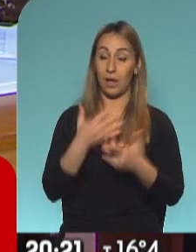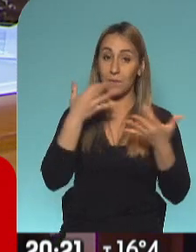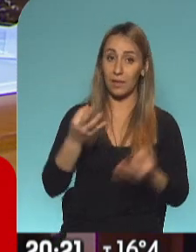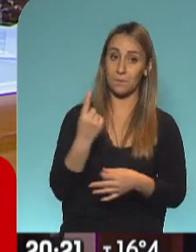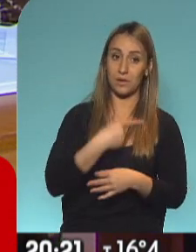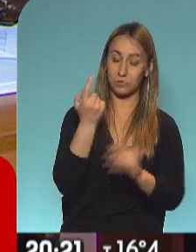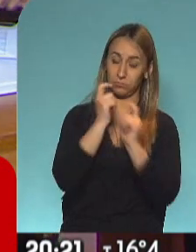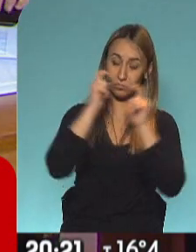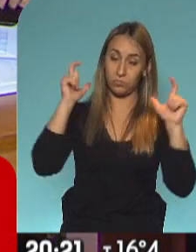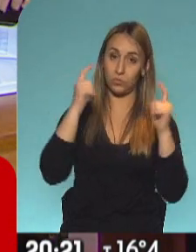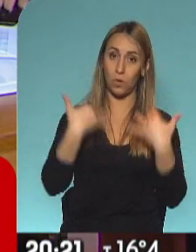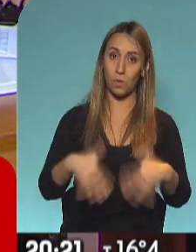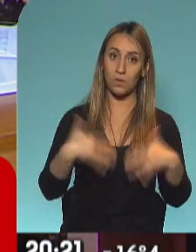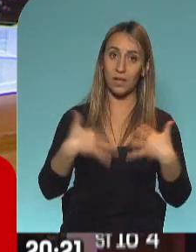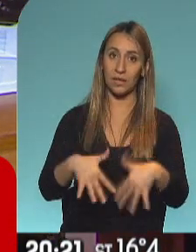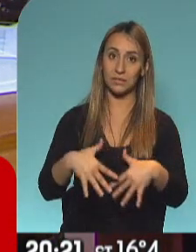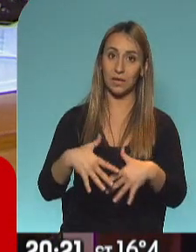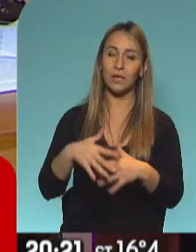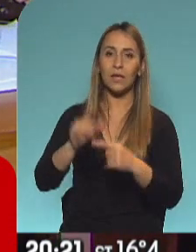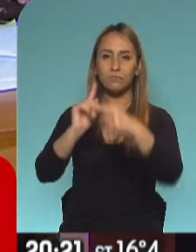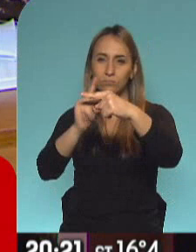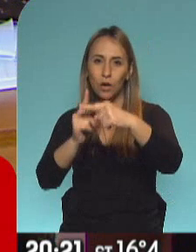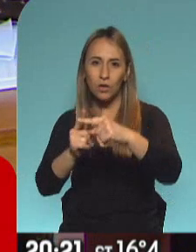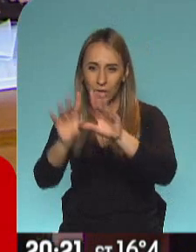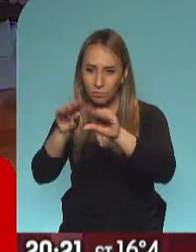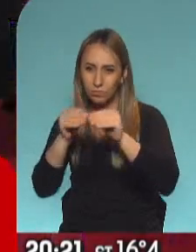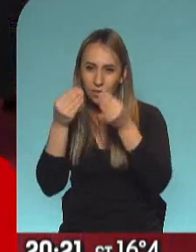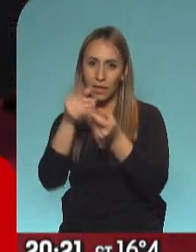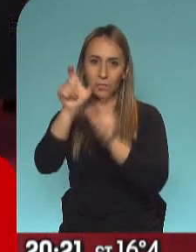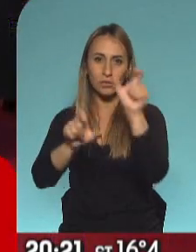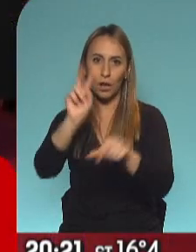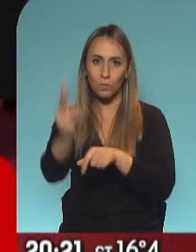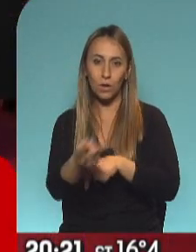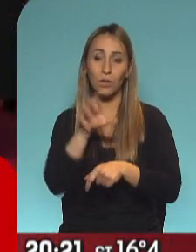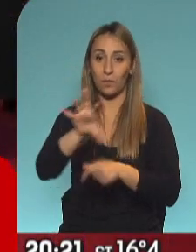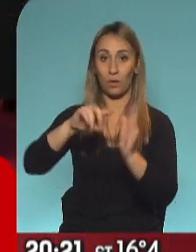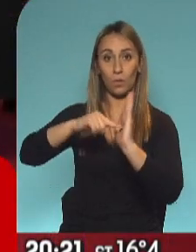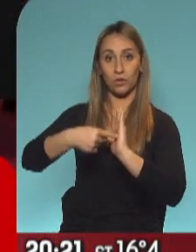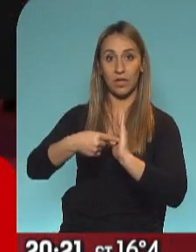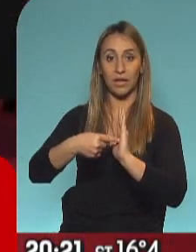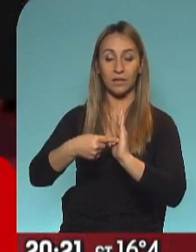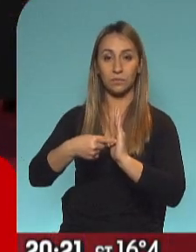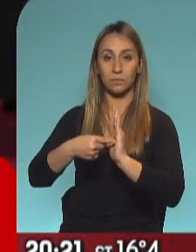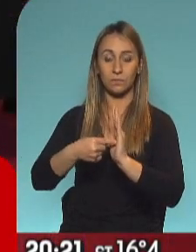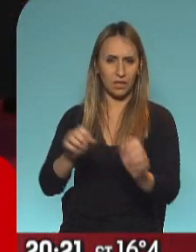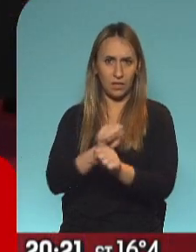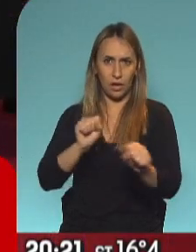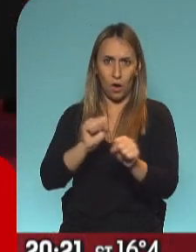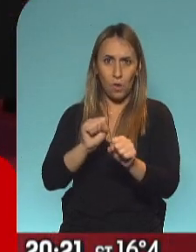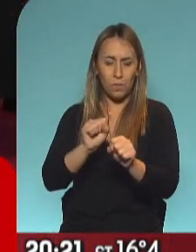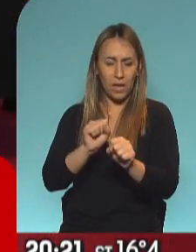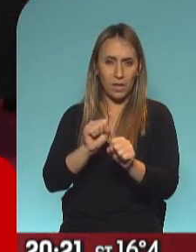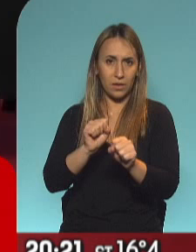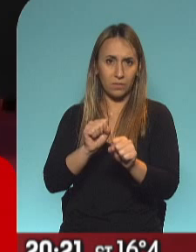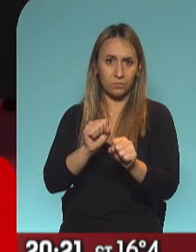gran sorpresa que en el conteo de muertos de fallecidos en la provincia de Buenos Aires, de un día para otro,